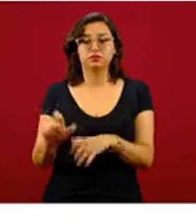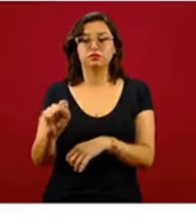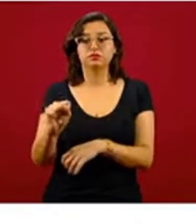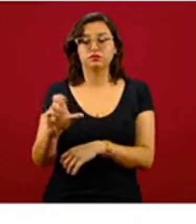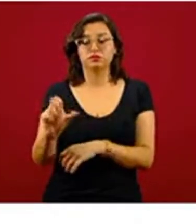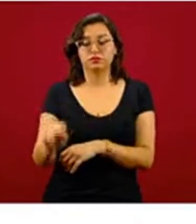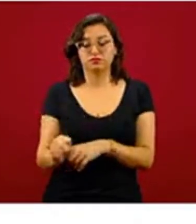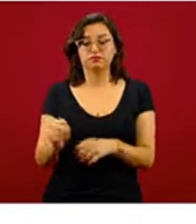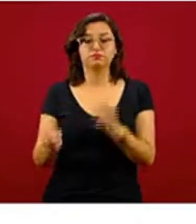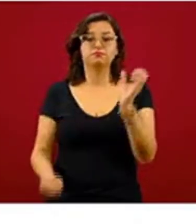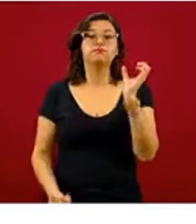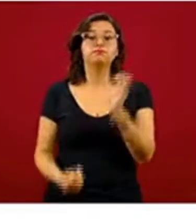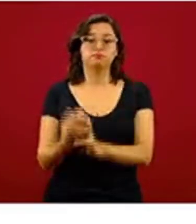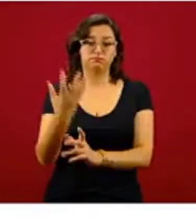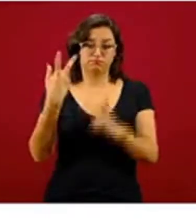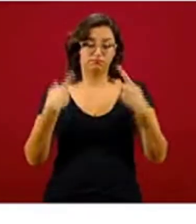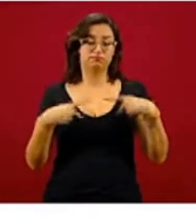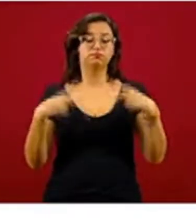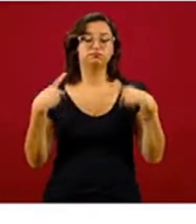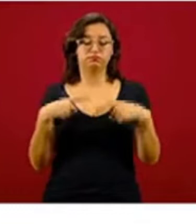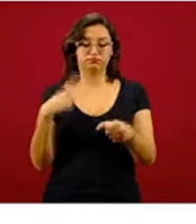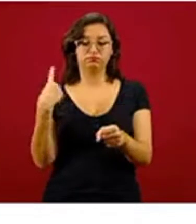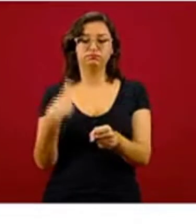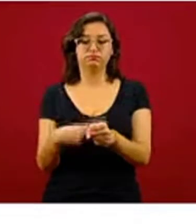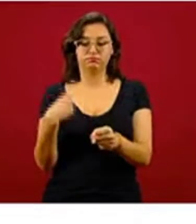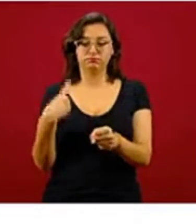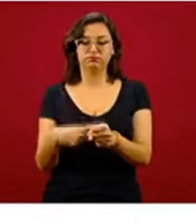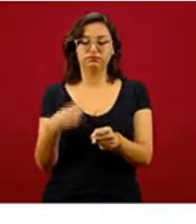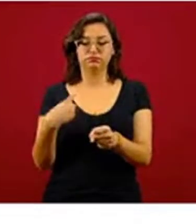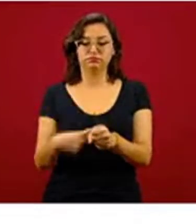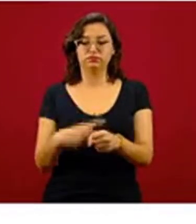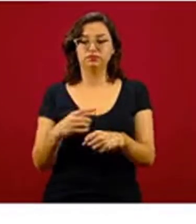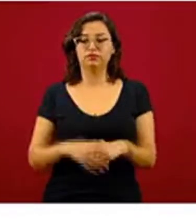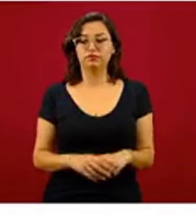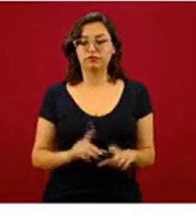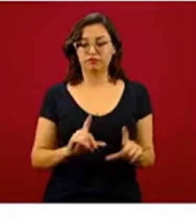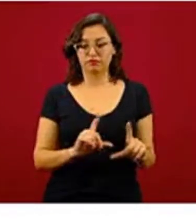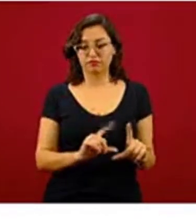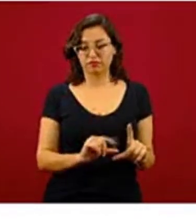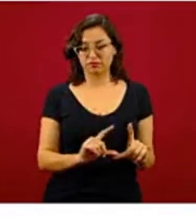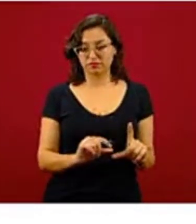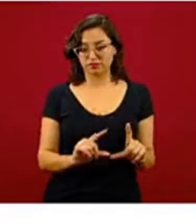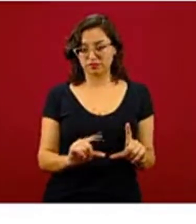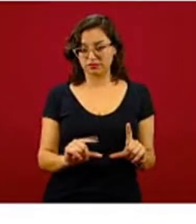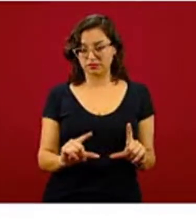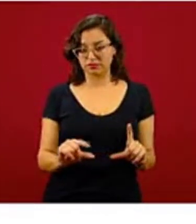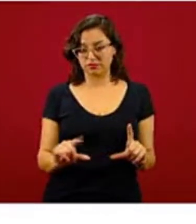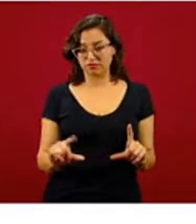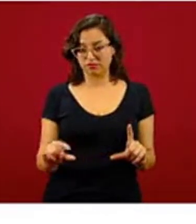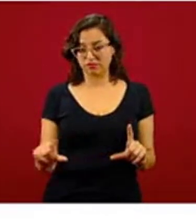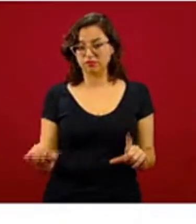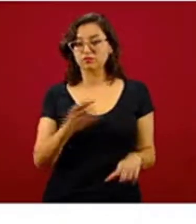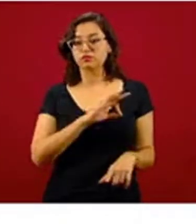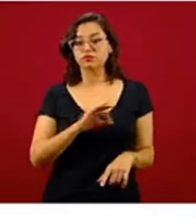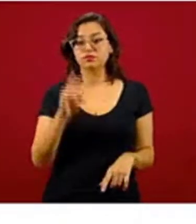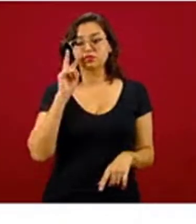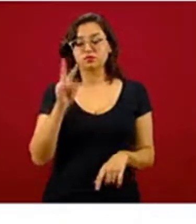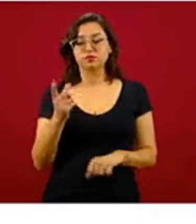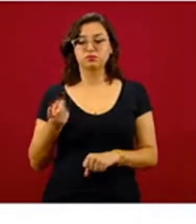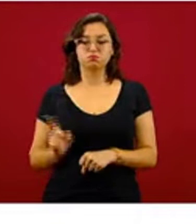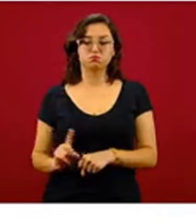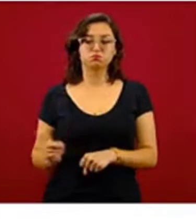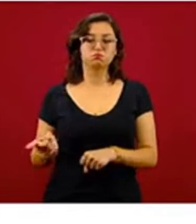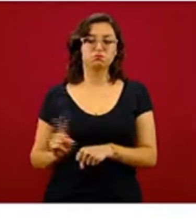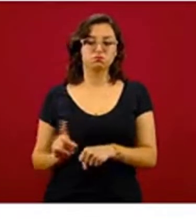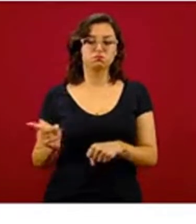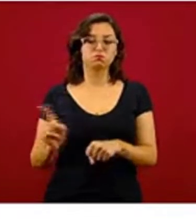2.960 nuevos casos confirmados, y en las barras de color naranja en la parte inferior podemos ver cómo esa